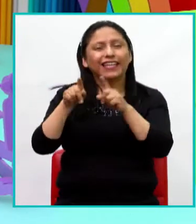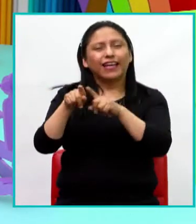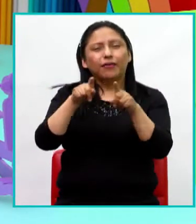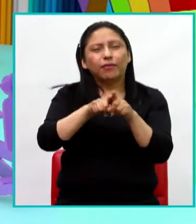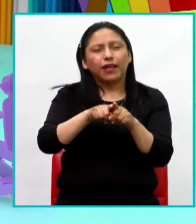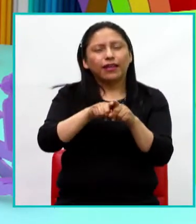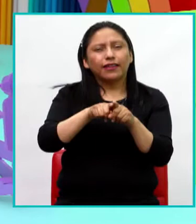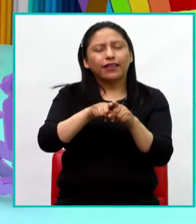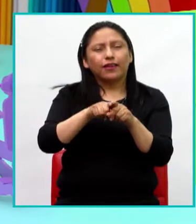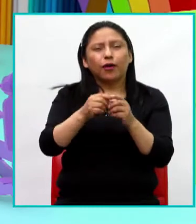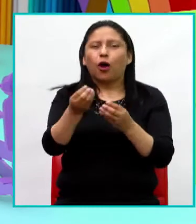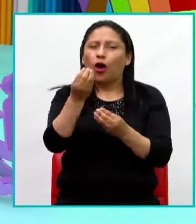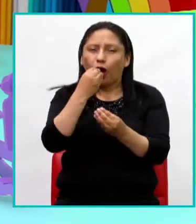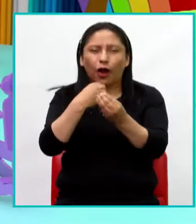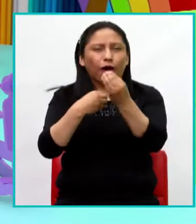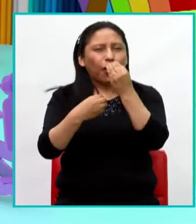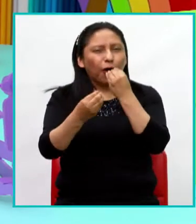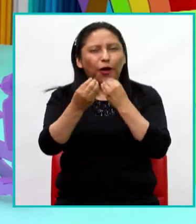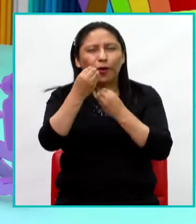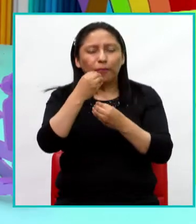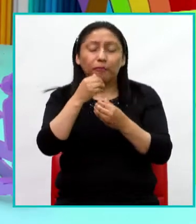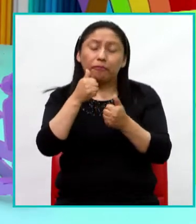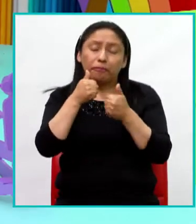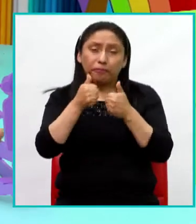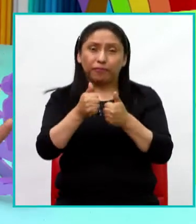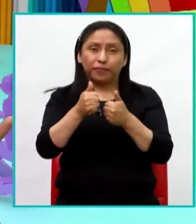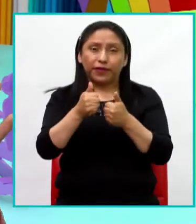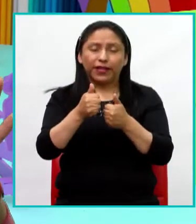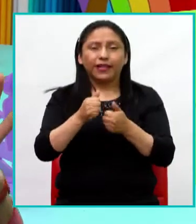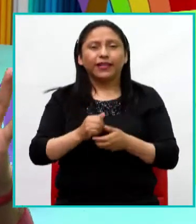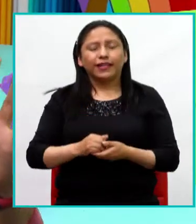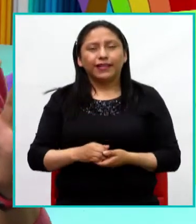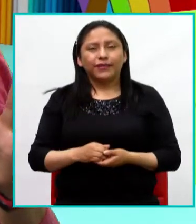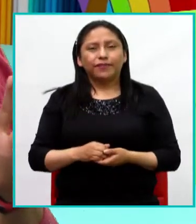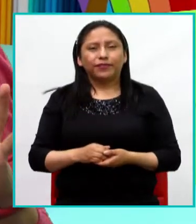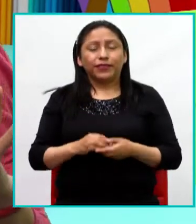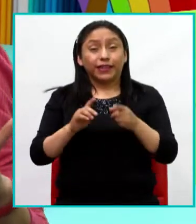que podamos comer muy bien nuestros alimentos. Y ahora